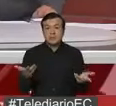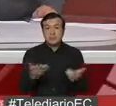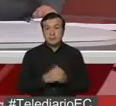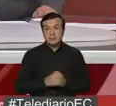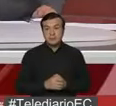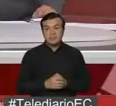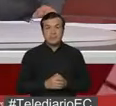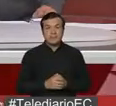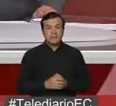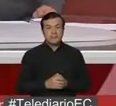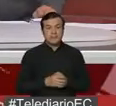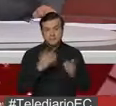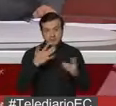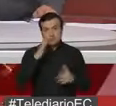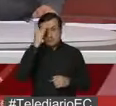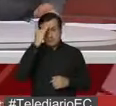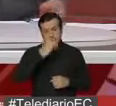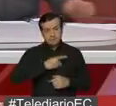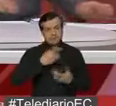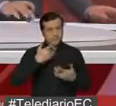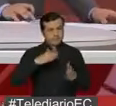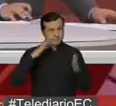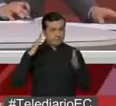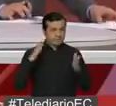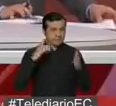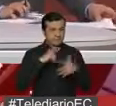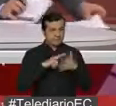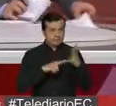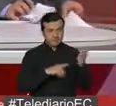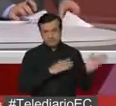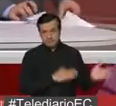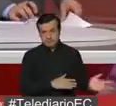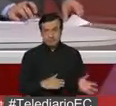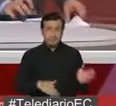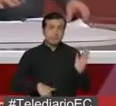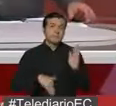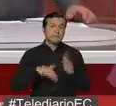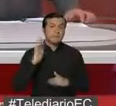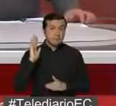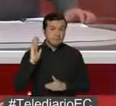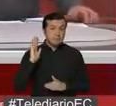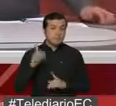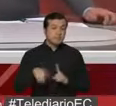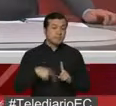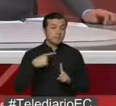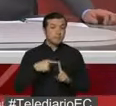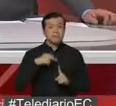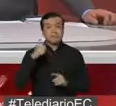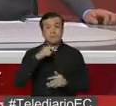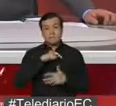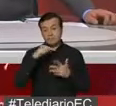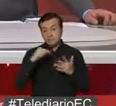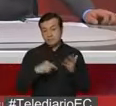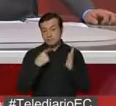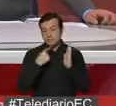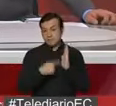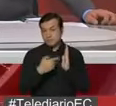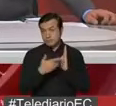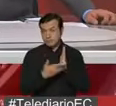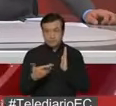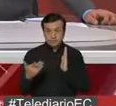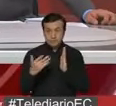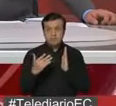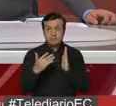Bueno, las medidas están tomadas, estamos considerando además añadir otras como ¿por ejemplo? Las